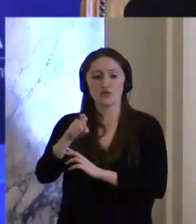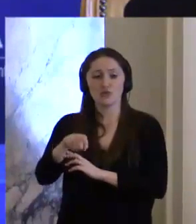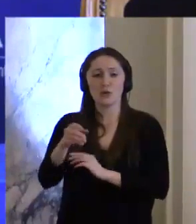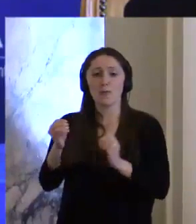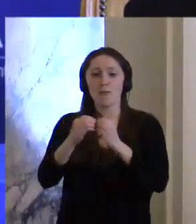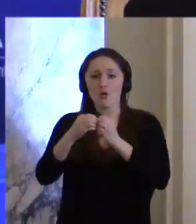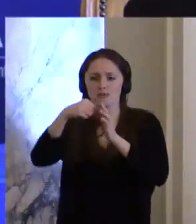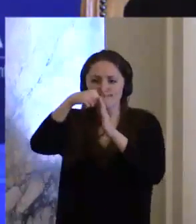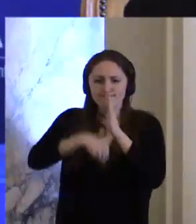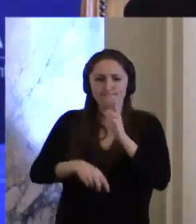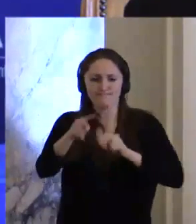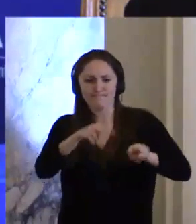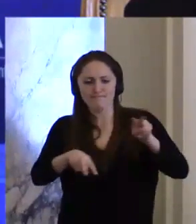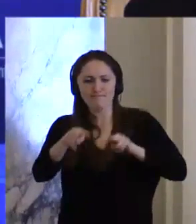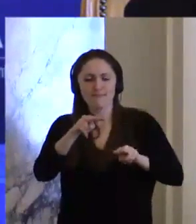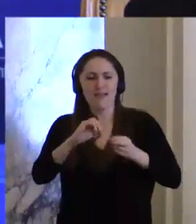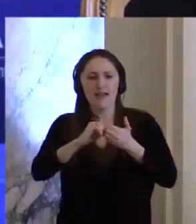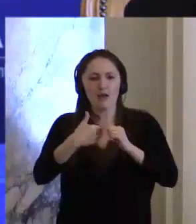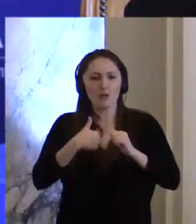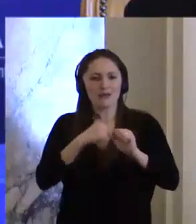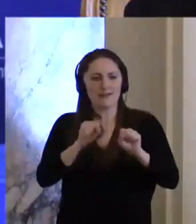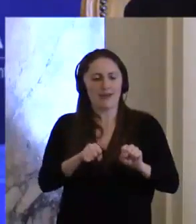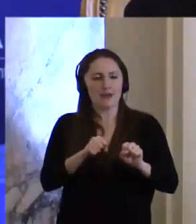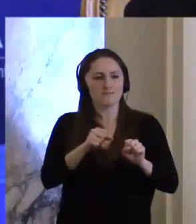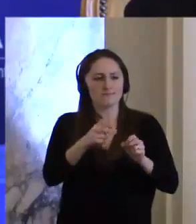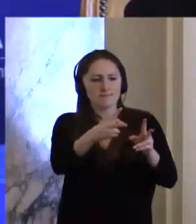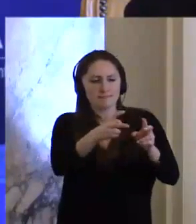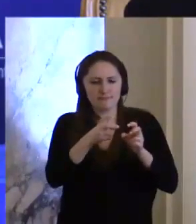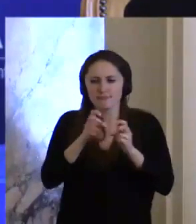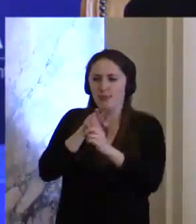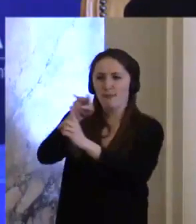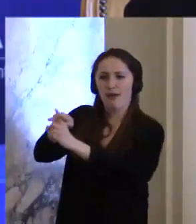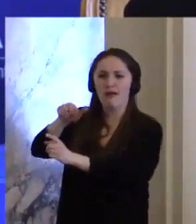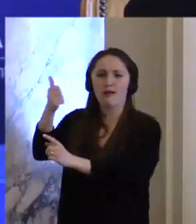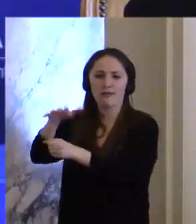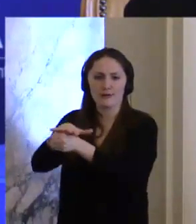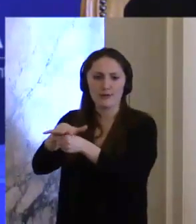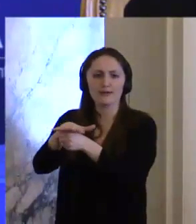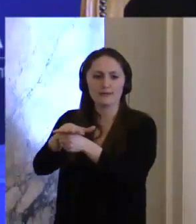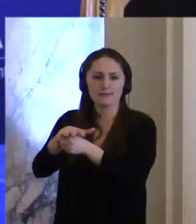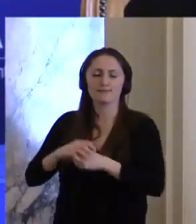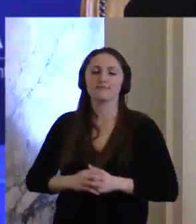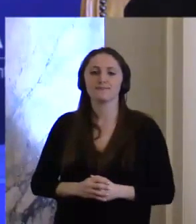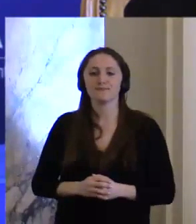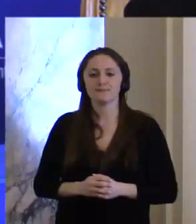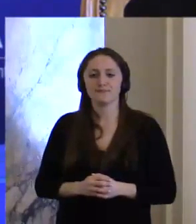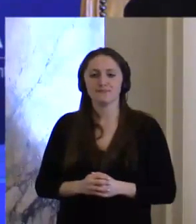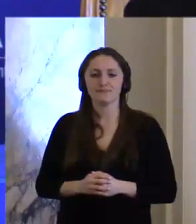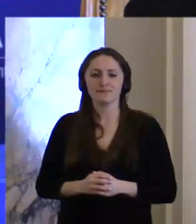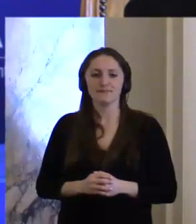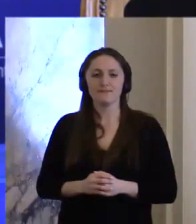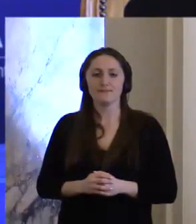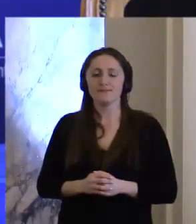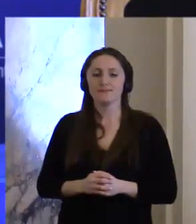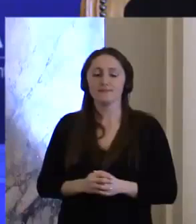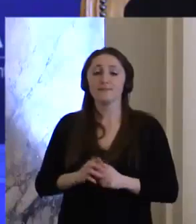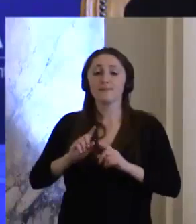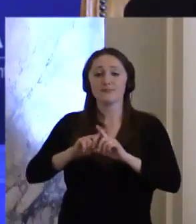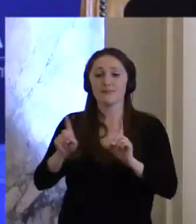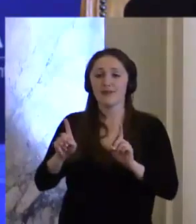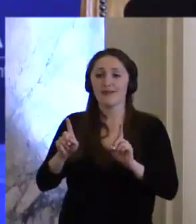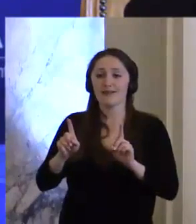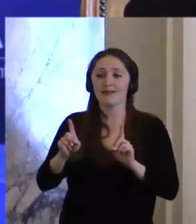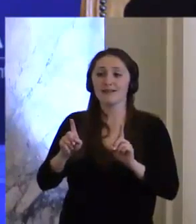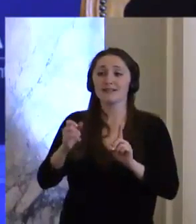áreas donde sea apropiado, porque no va a ser un remedio o un